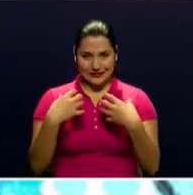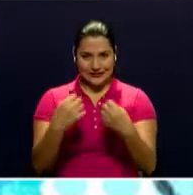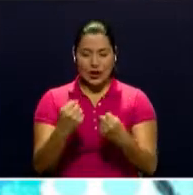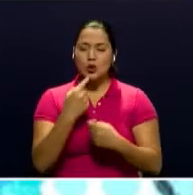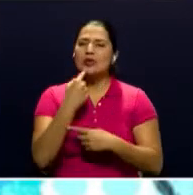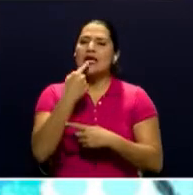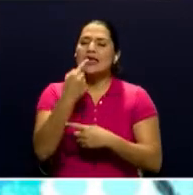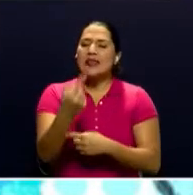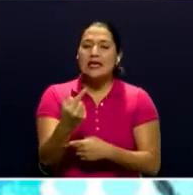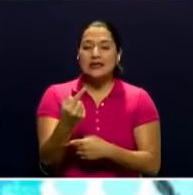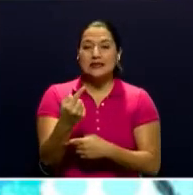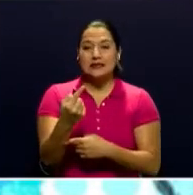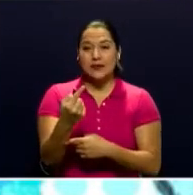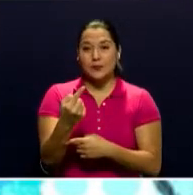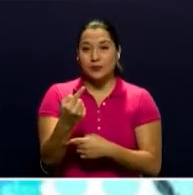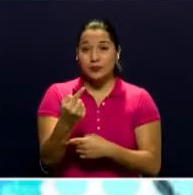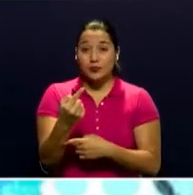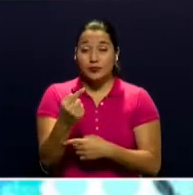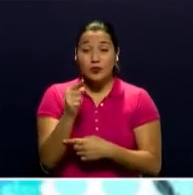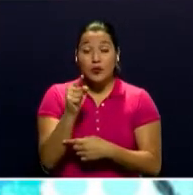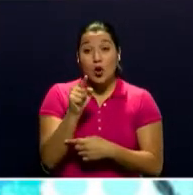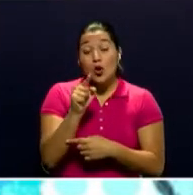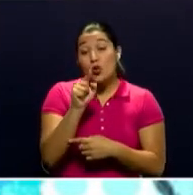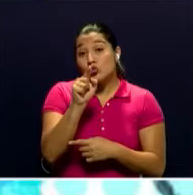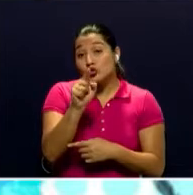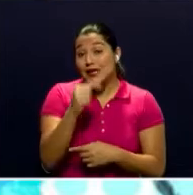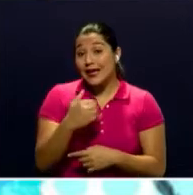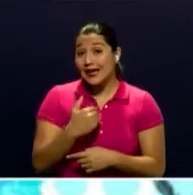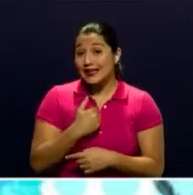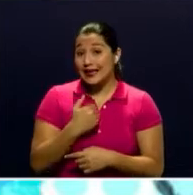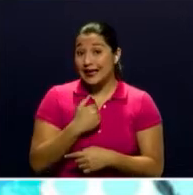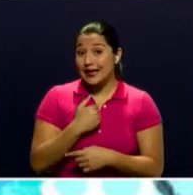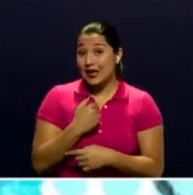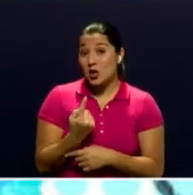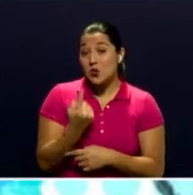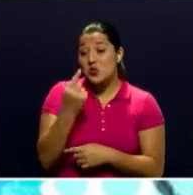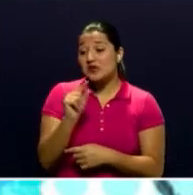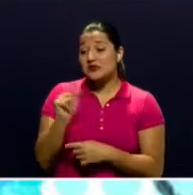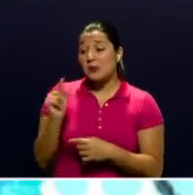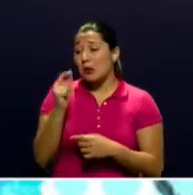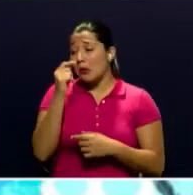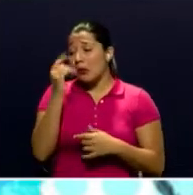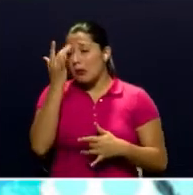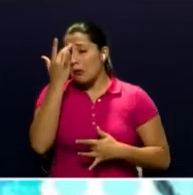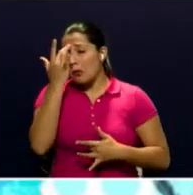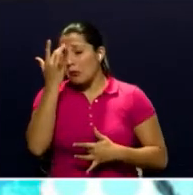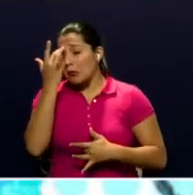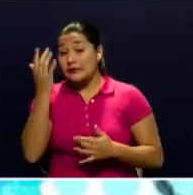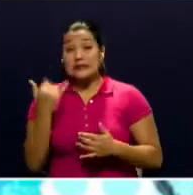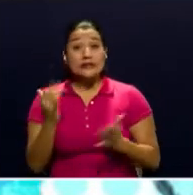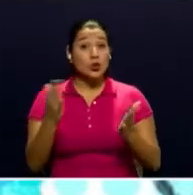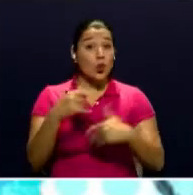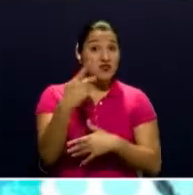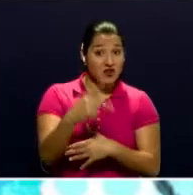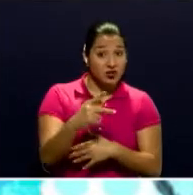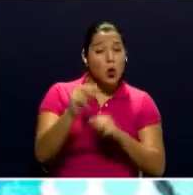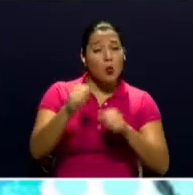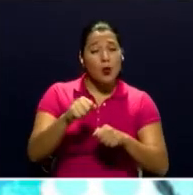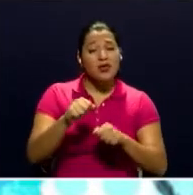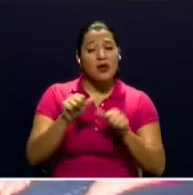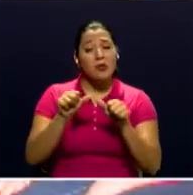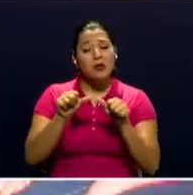factores o al menos usted tendría solo una semana si no tiene factores de riesgo con lo que es el COVID-19. Veamos.